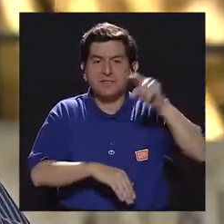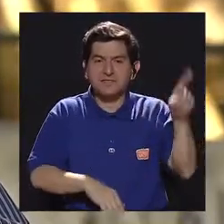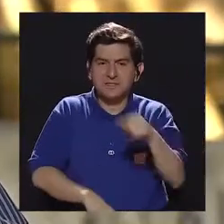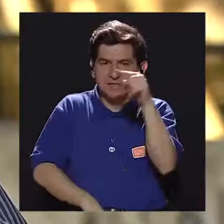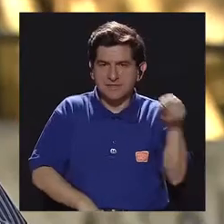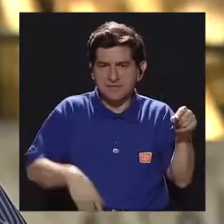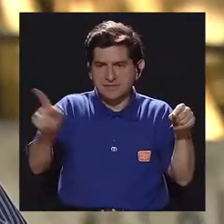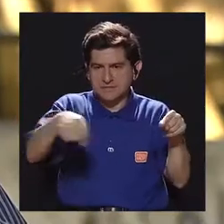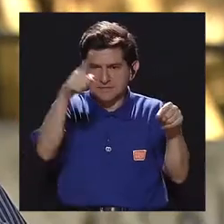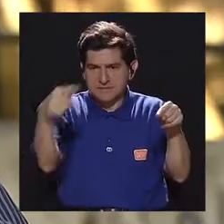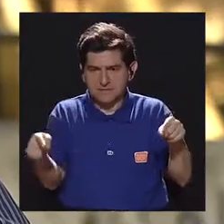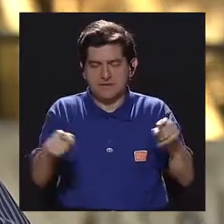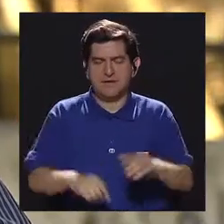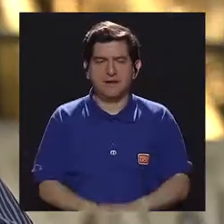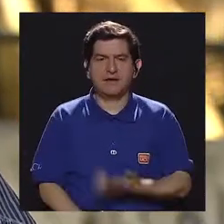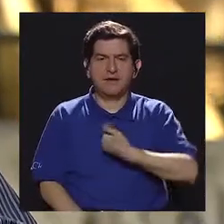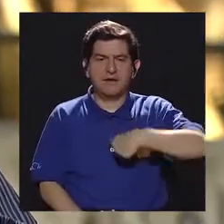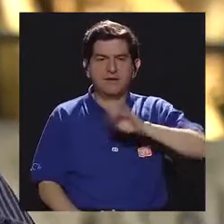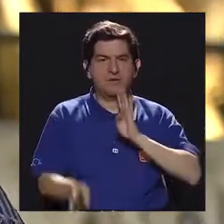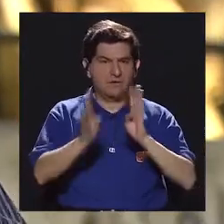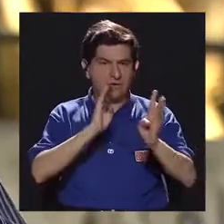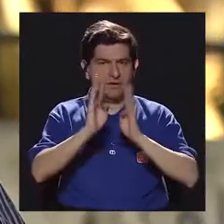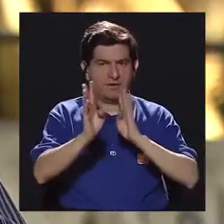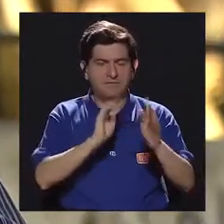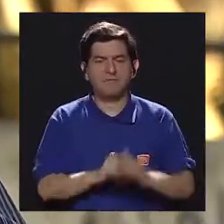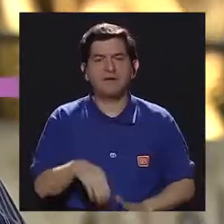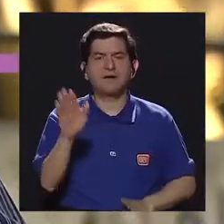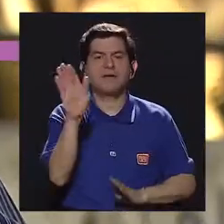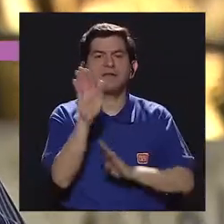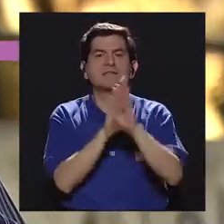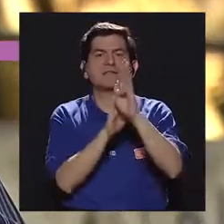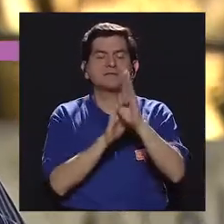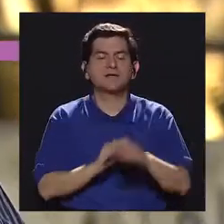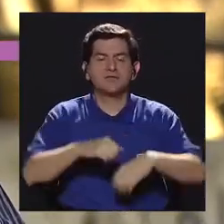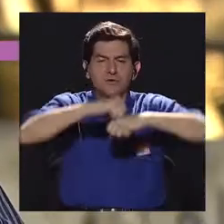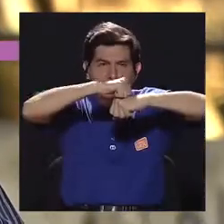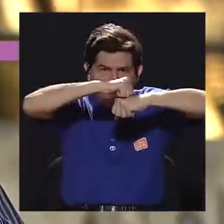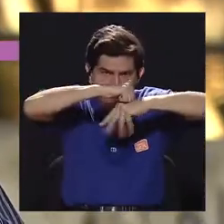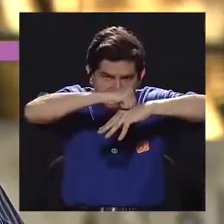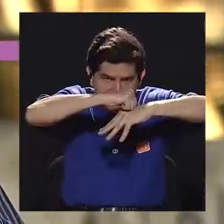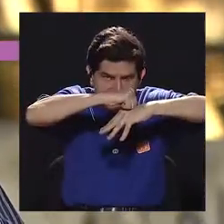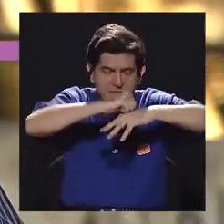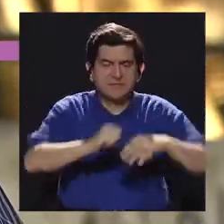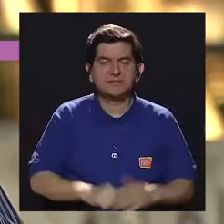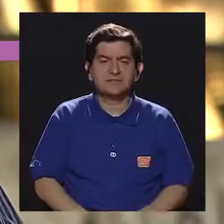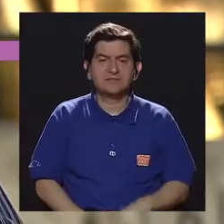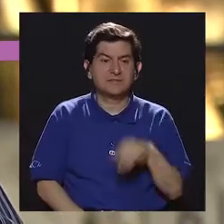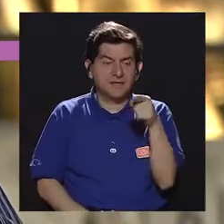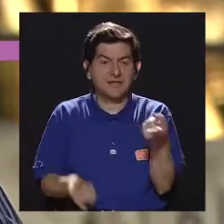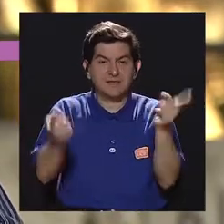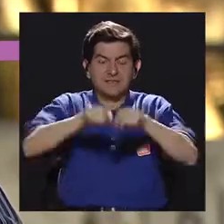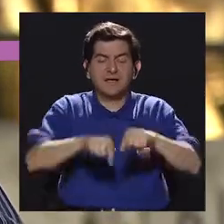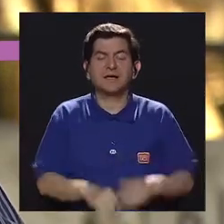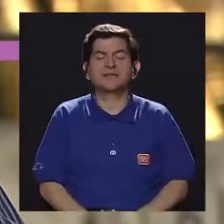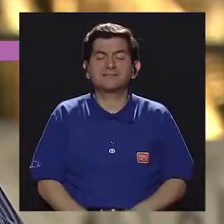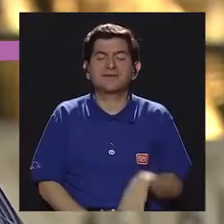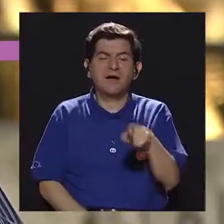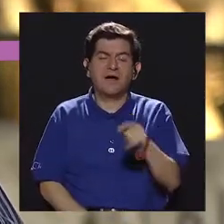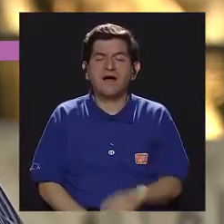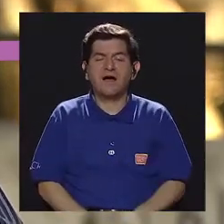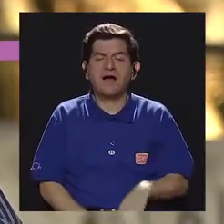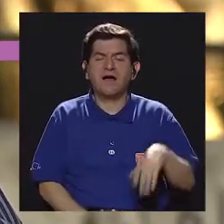necesario removerlas. Porque como nosotros hablamos, el desarrollo de la raíz es lo que más va a